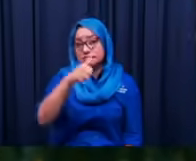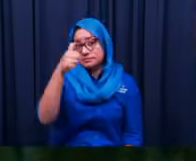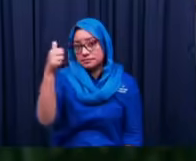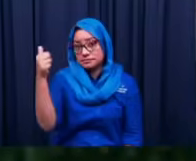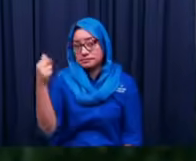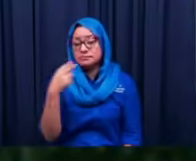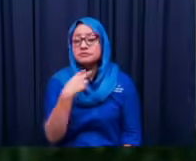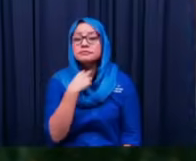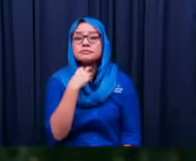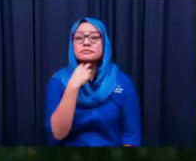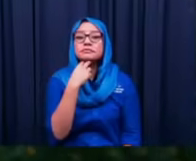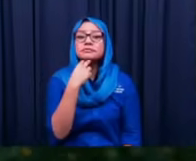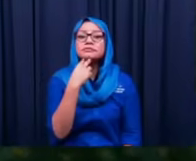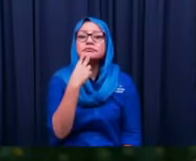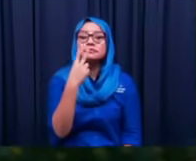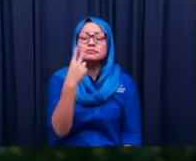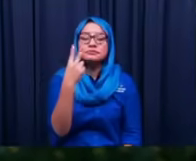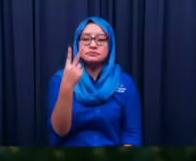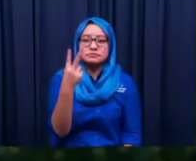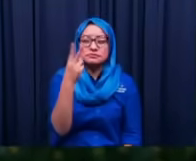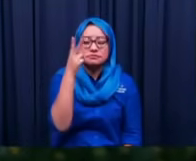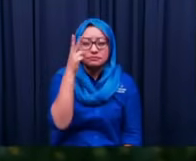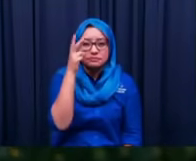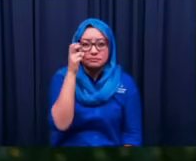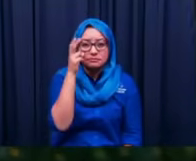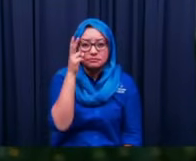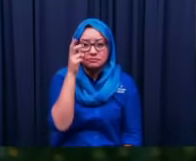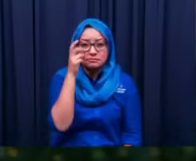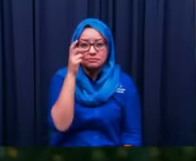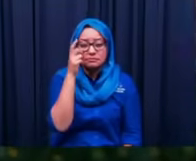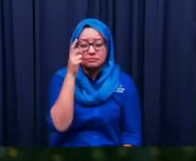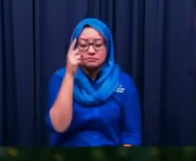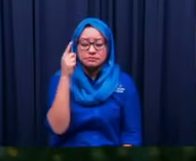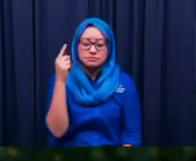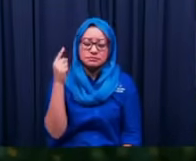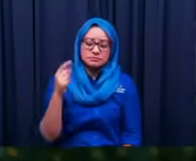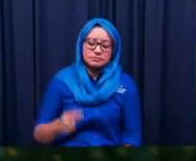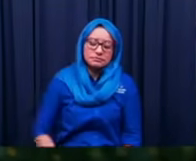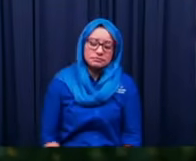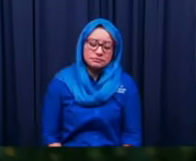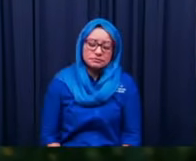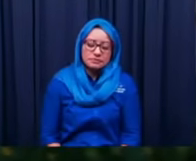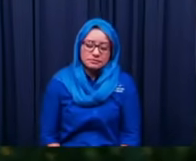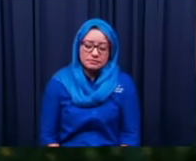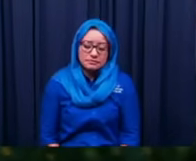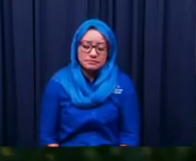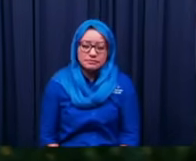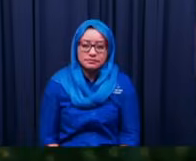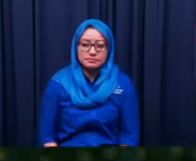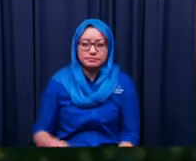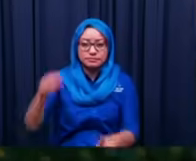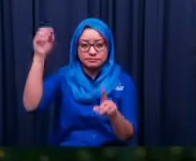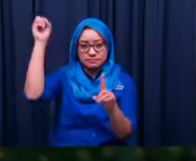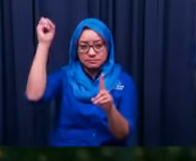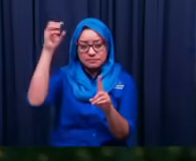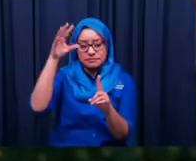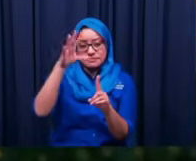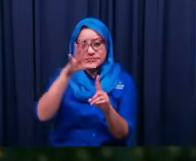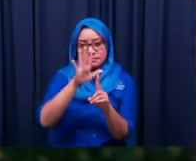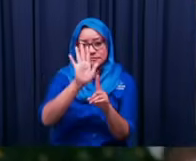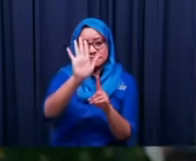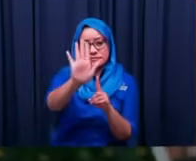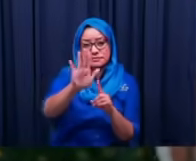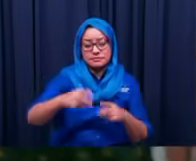que mi voz los alcanza por los diferentes medios de comunicación masiva. Pronuncio bendición sobre